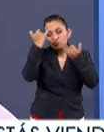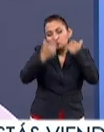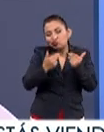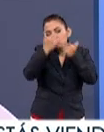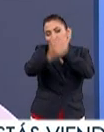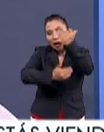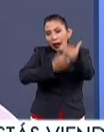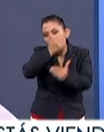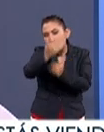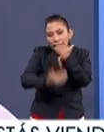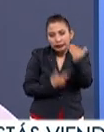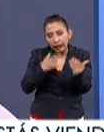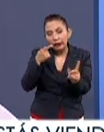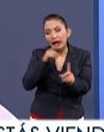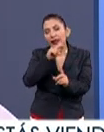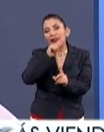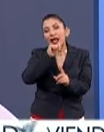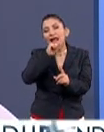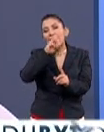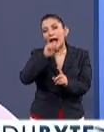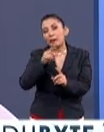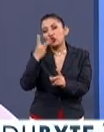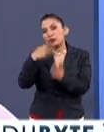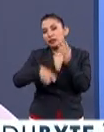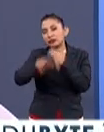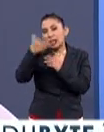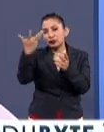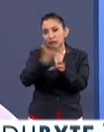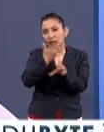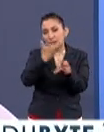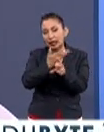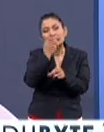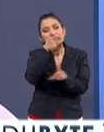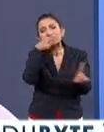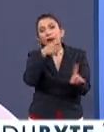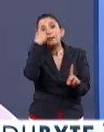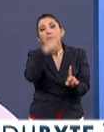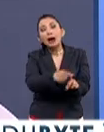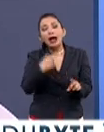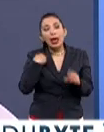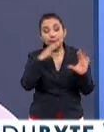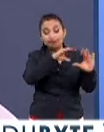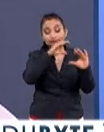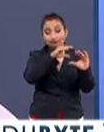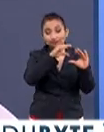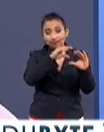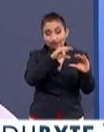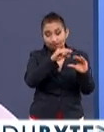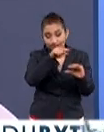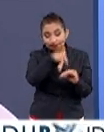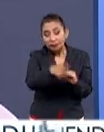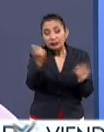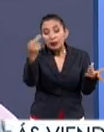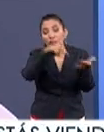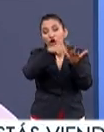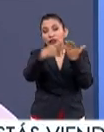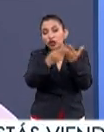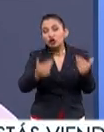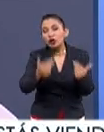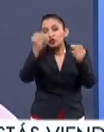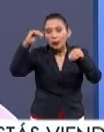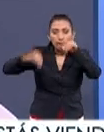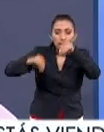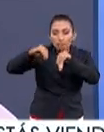emprendimiento avanzado TRECAMP 2018 que se realizó en Estados Unidos. Esto con el objetivo de recibir capacitación sobre proyectos de